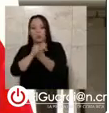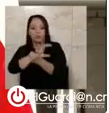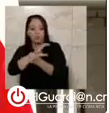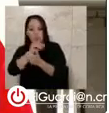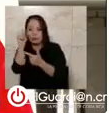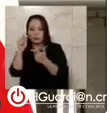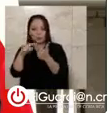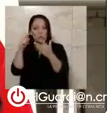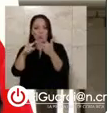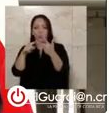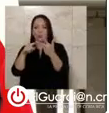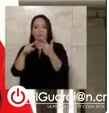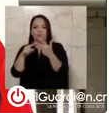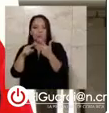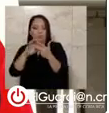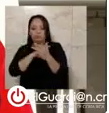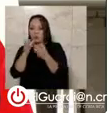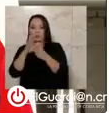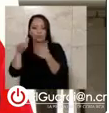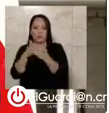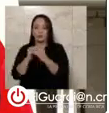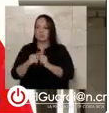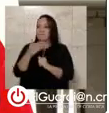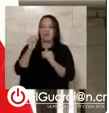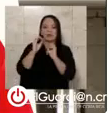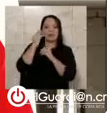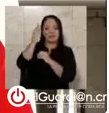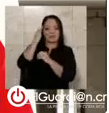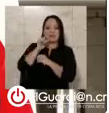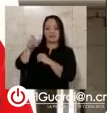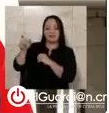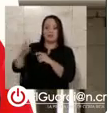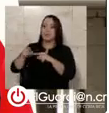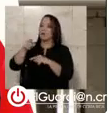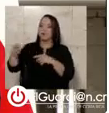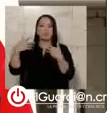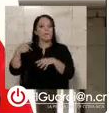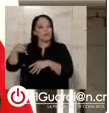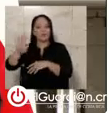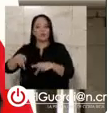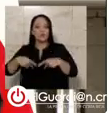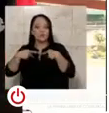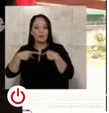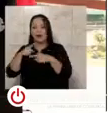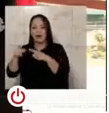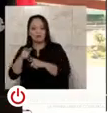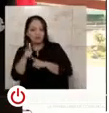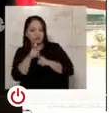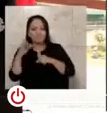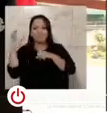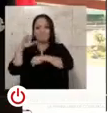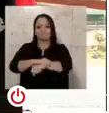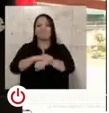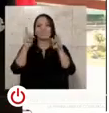nadie los ve, mejor que nadie los vea, ni que sepan quién son, pero sí se andan jugando la vida agarrando a criminales de los